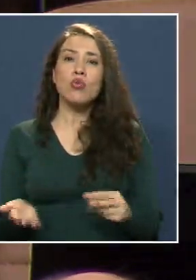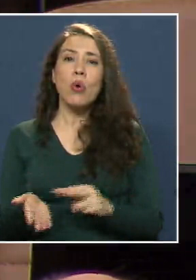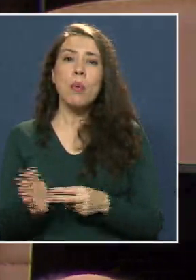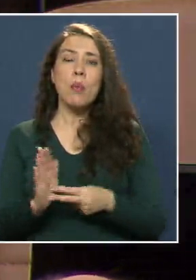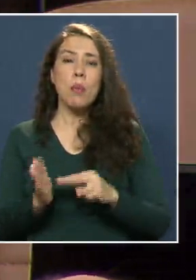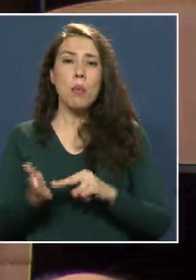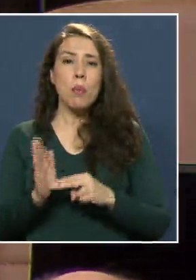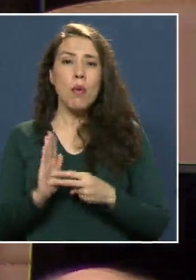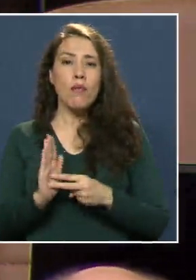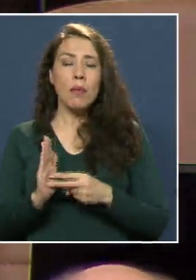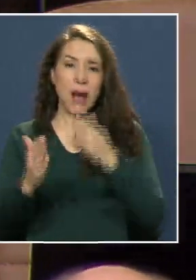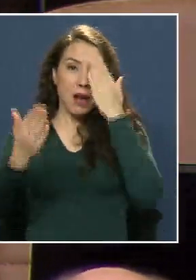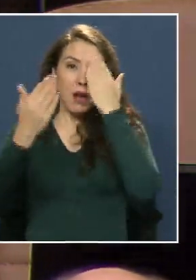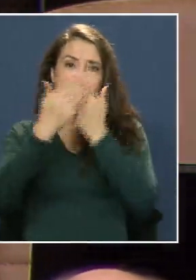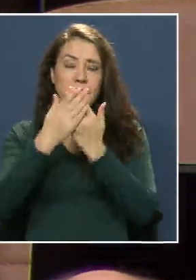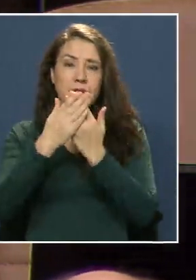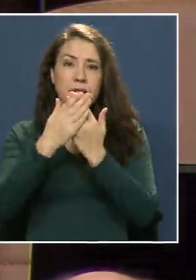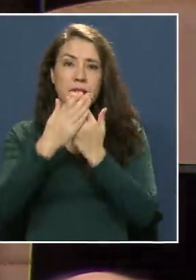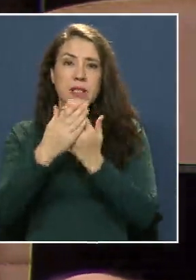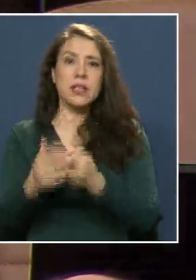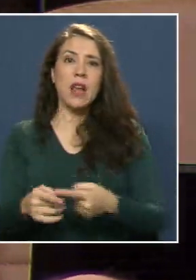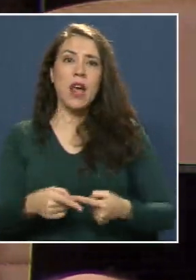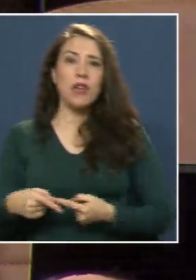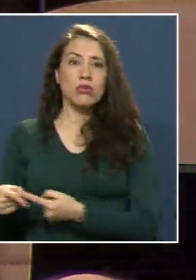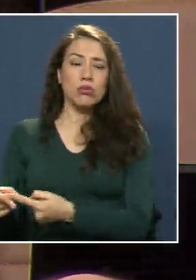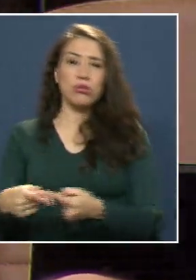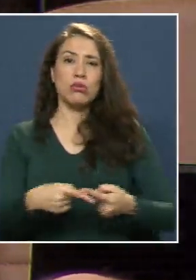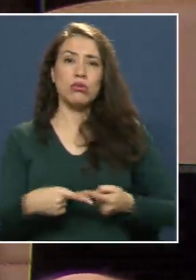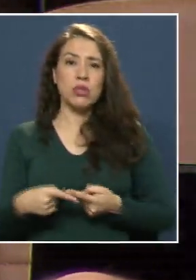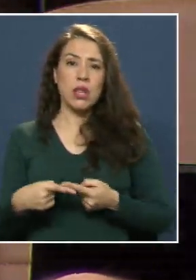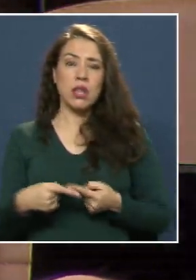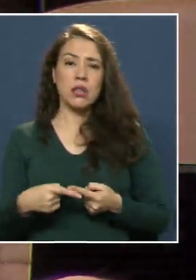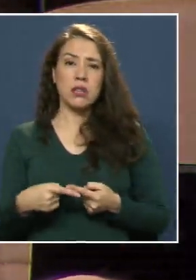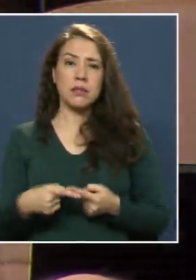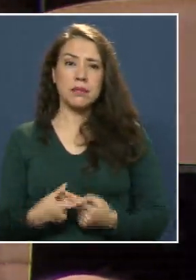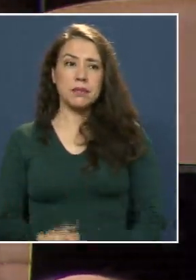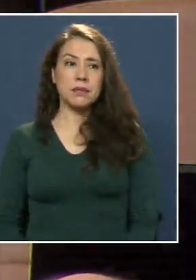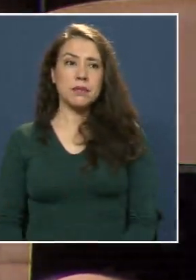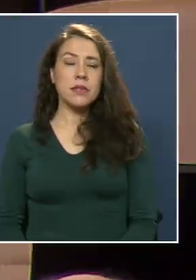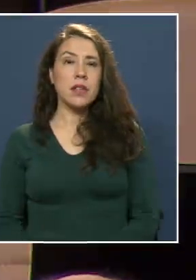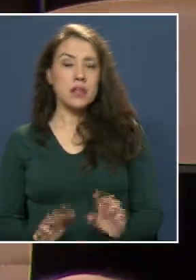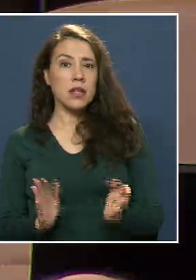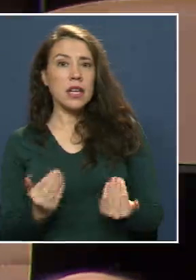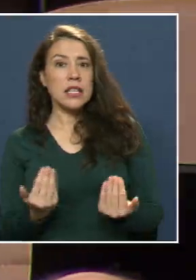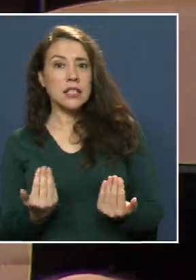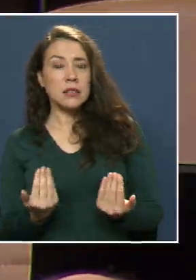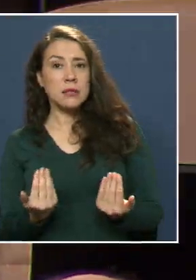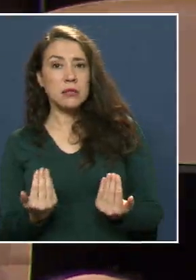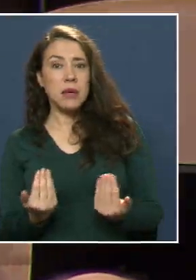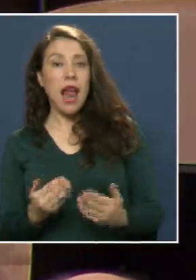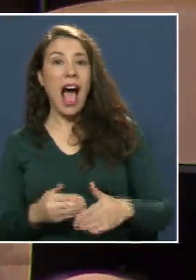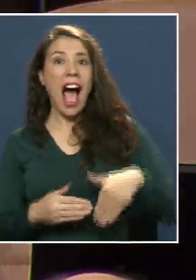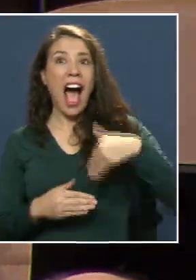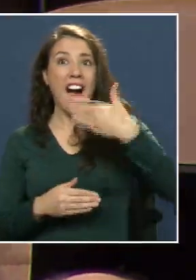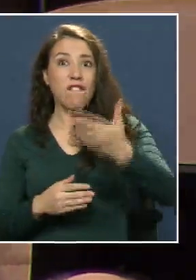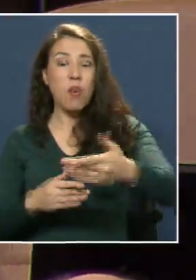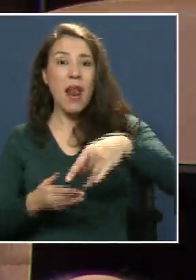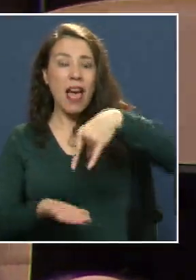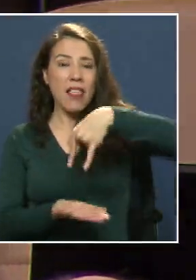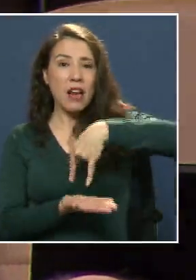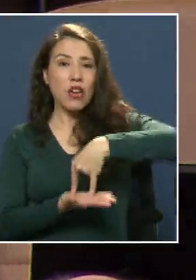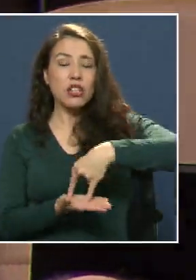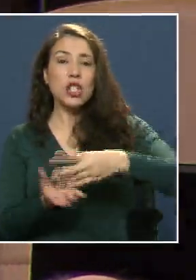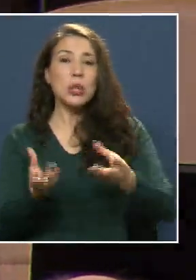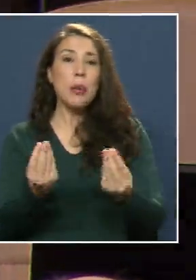problemas que enfrenta nuestra sociedad. Y eso es lo que están esperando afuera de los muros de este Congreso